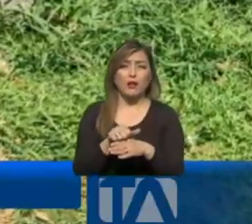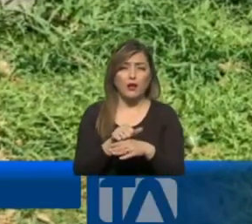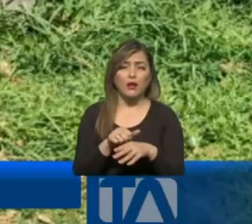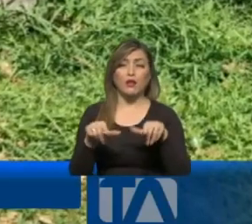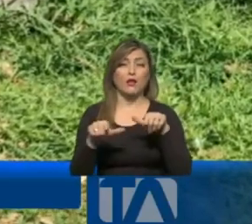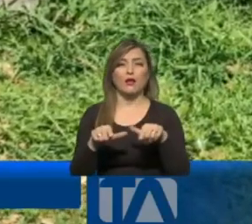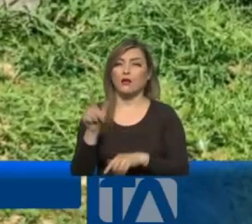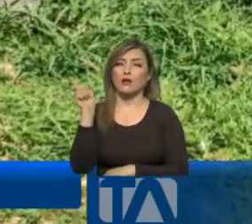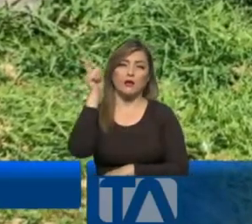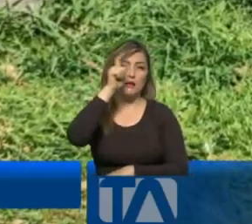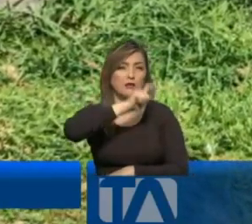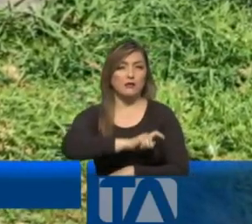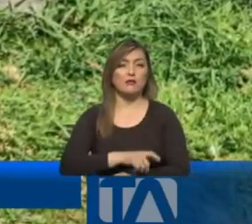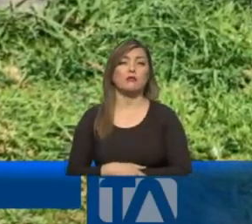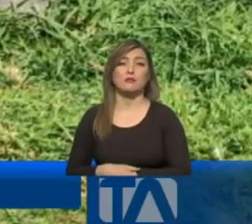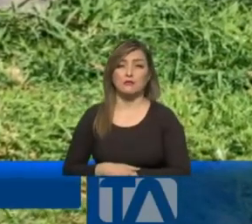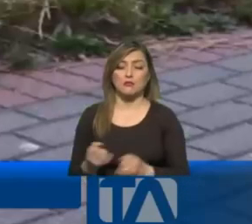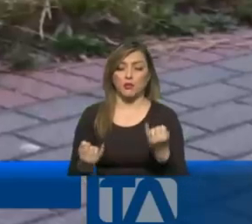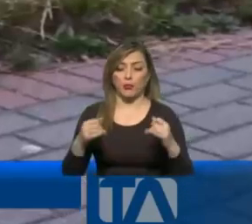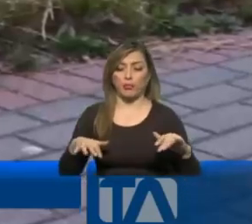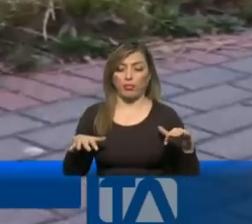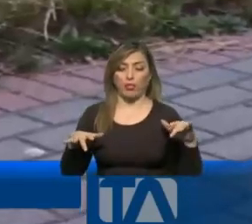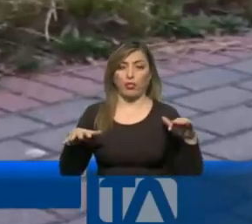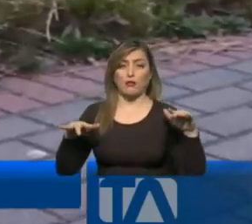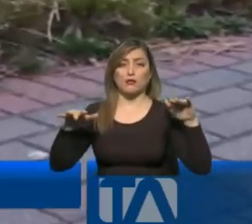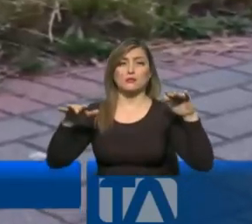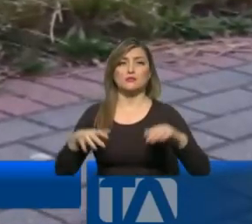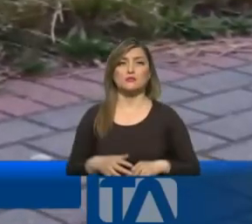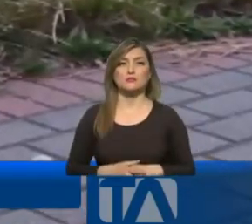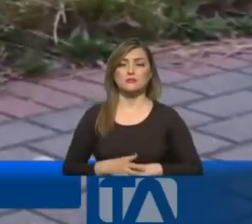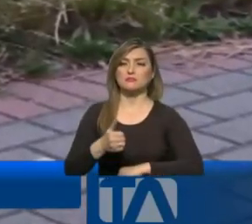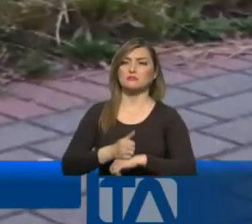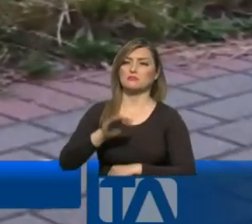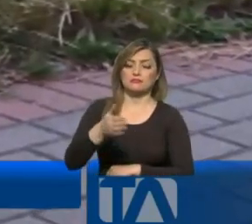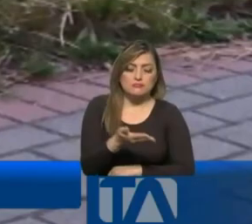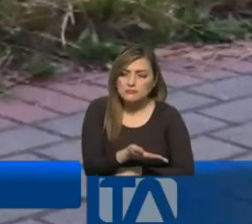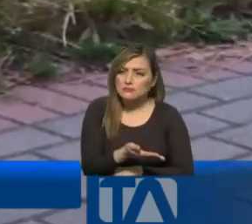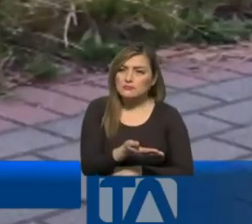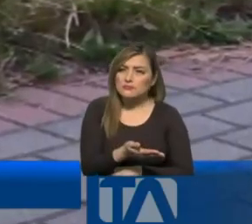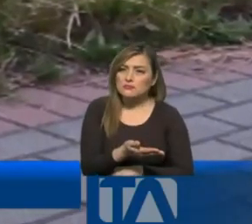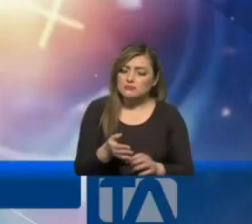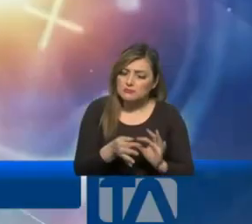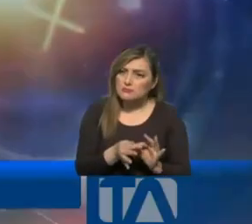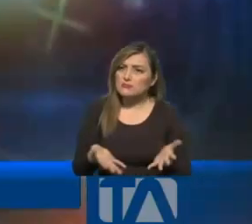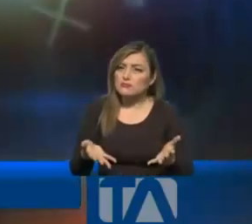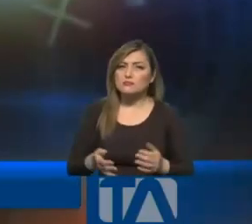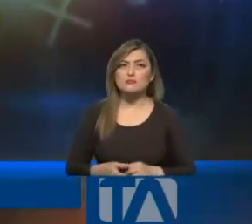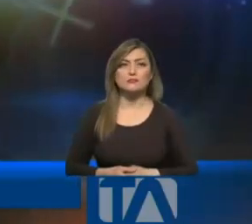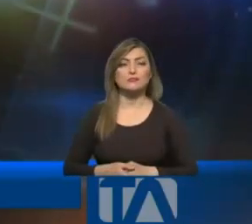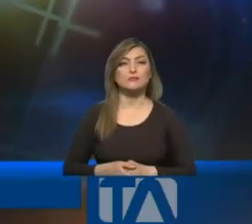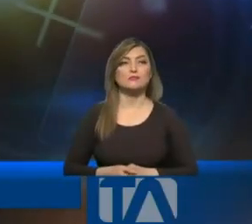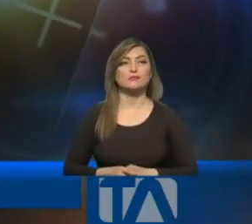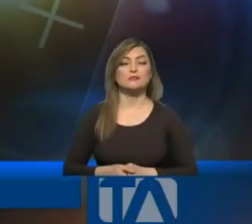el lugar se torna complicado por la crecida de la vegetación. Exigen a la autoridad competente la rehabilitación de este espacio.